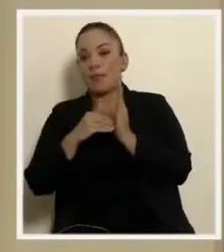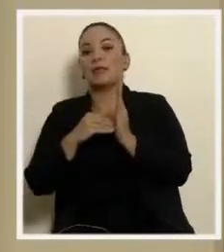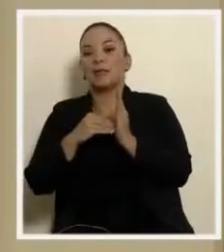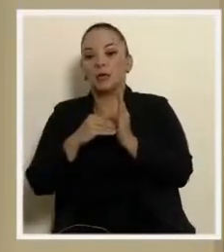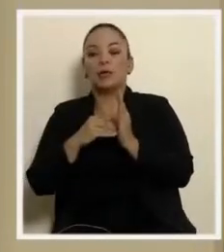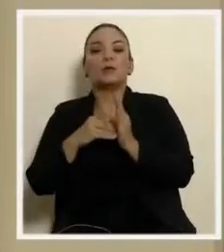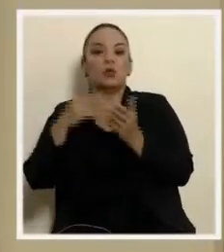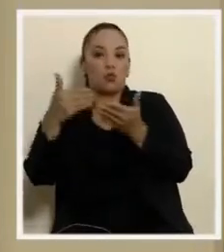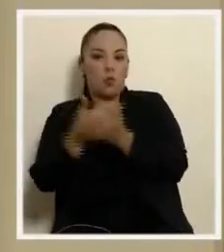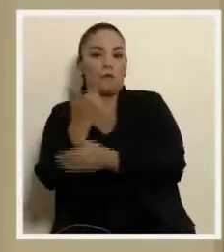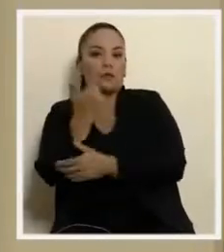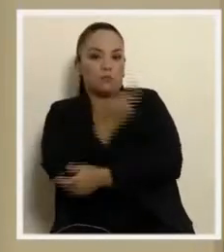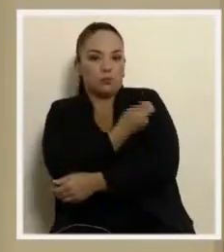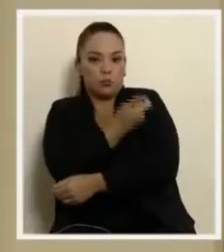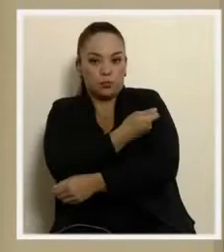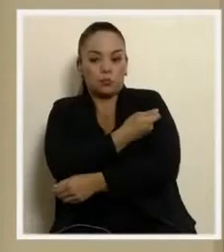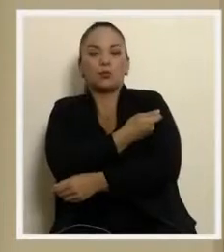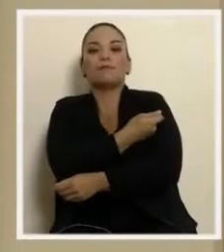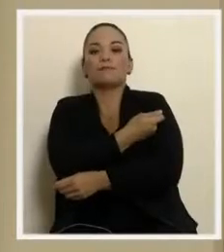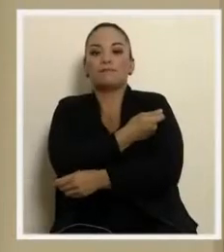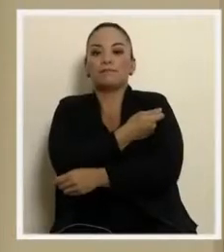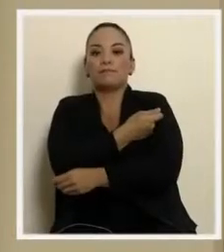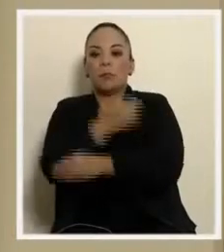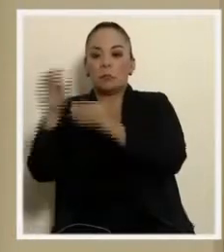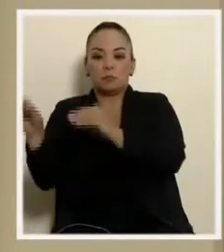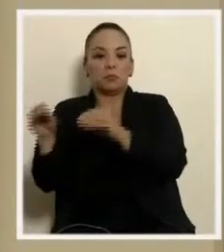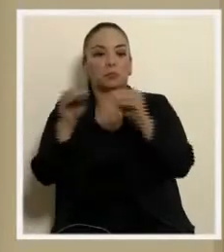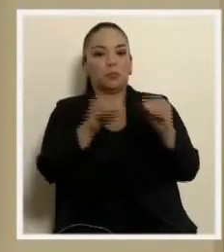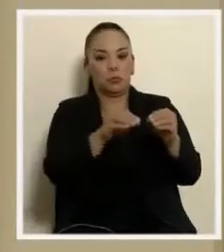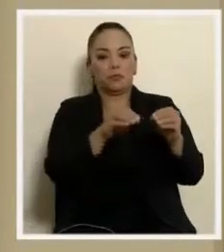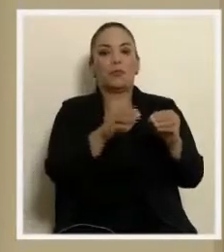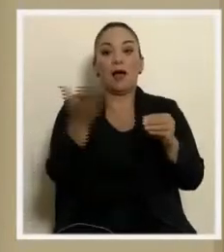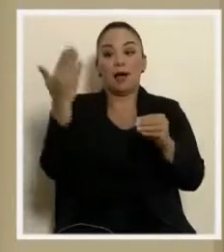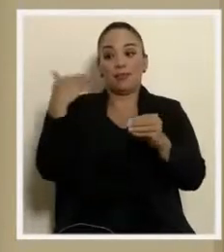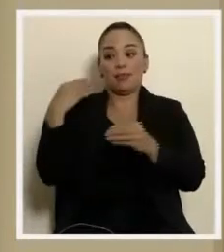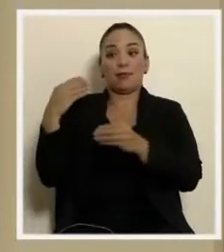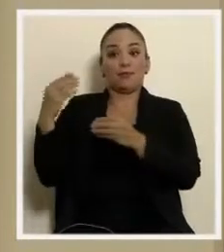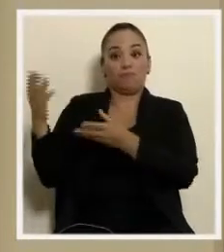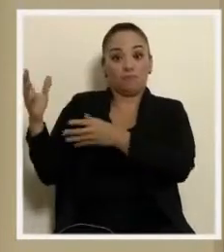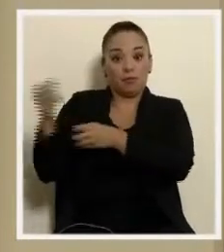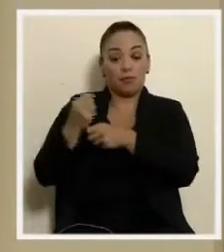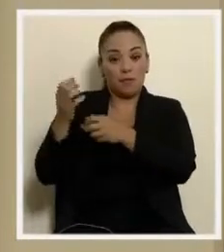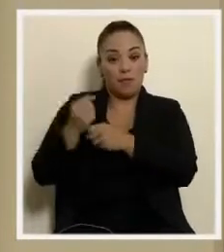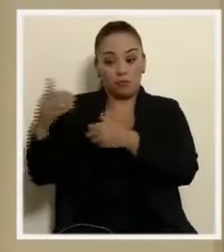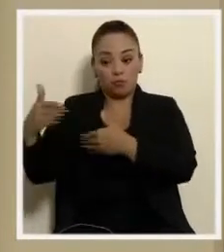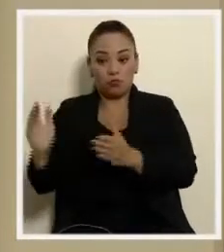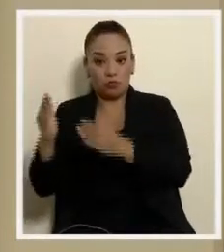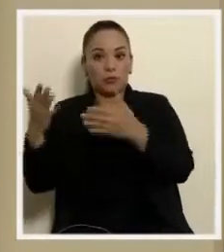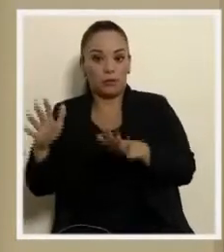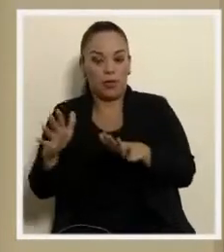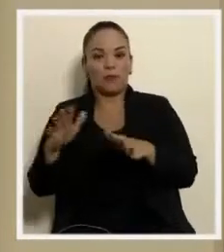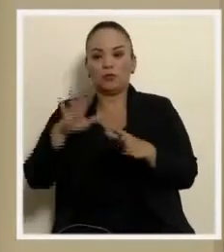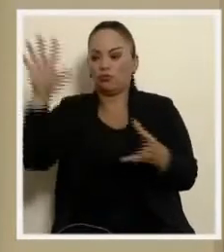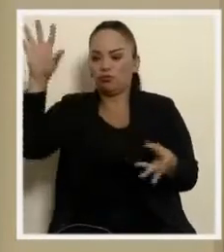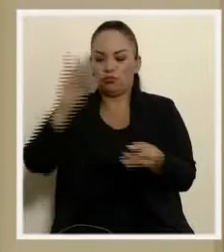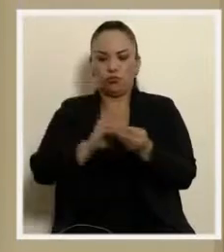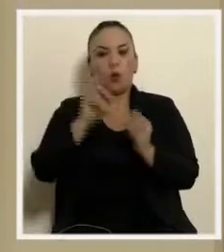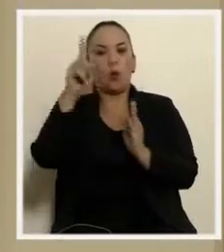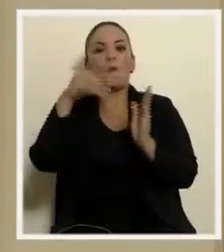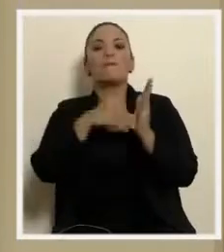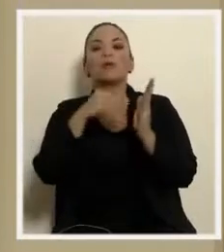que se incorporan a la cantidad de dosis que hemos recibido hasta el momento, que corresponde a